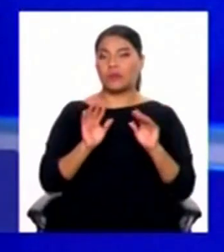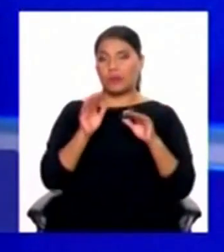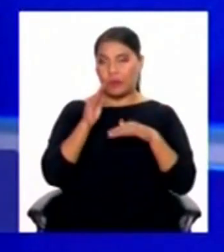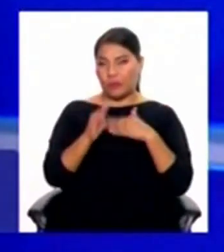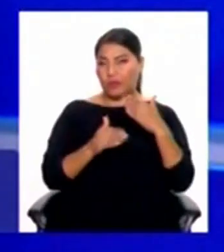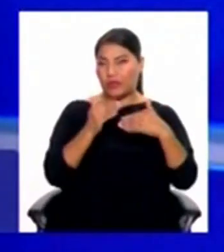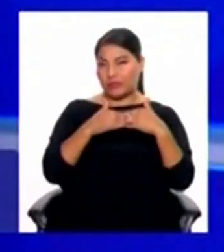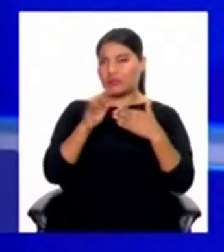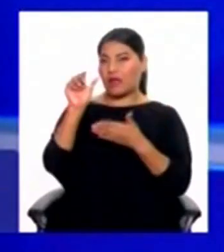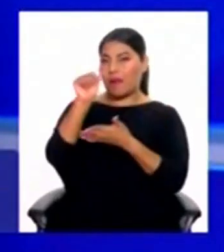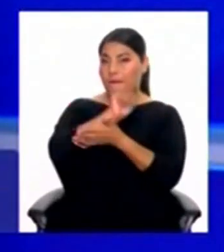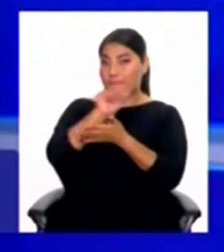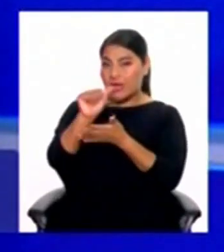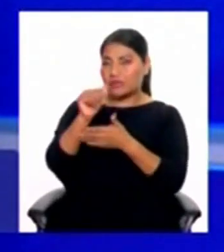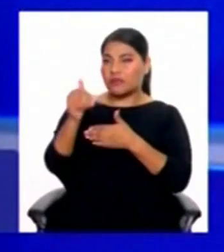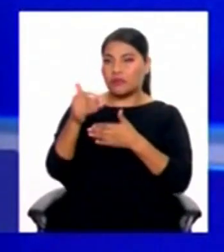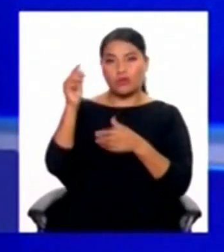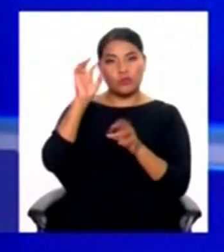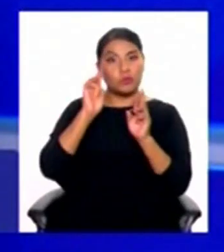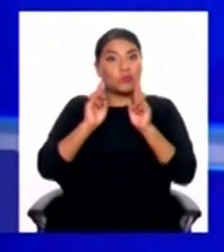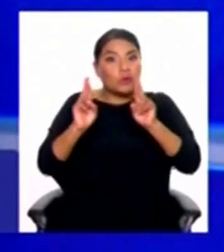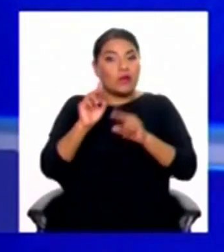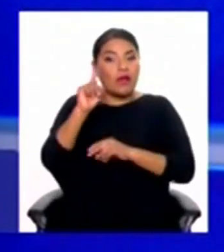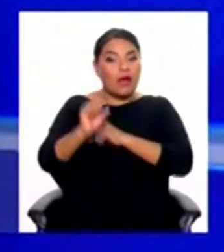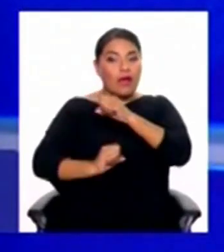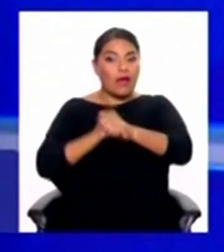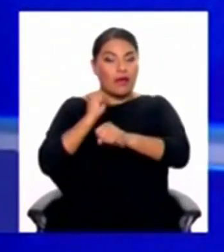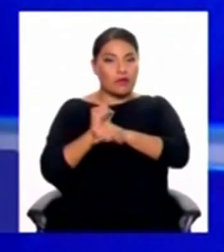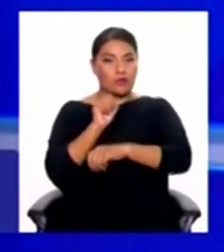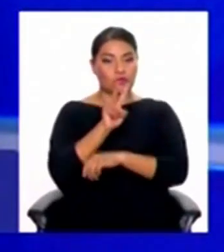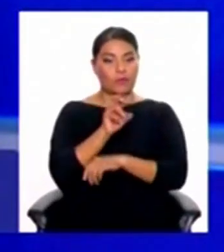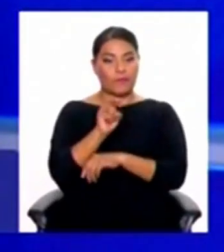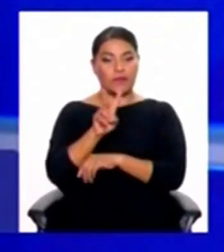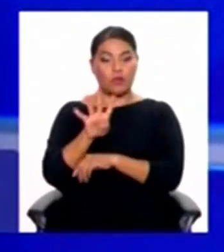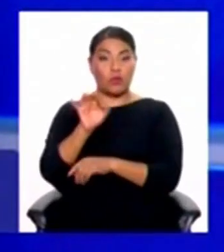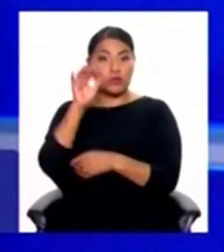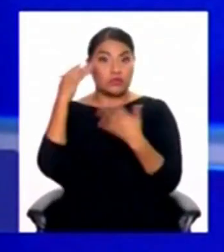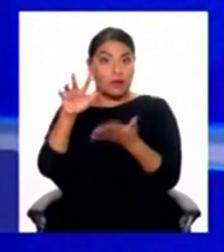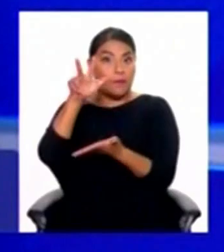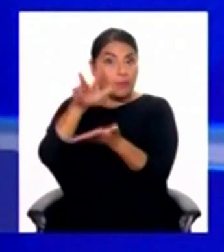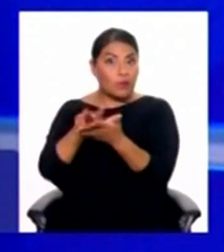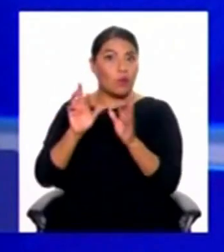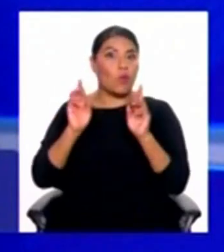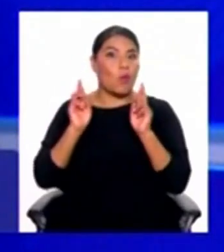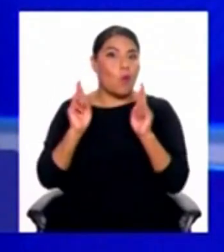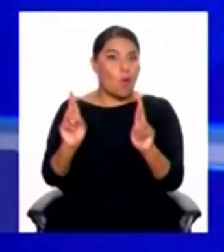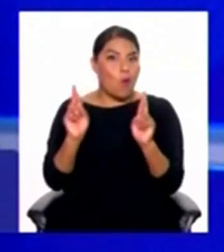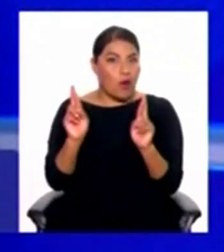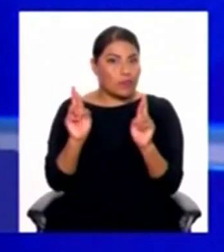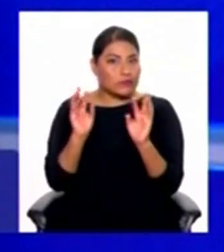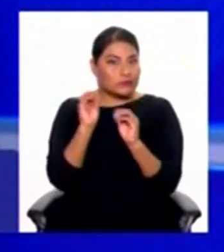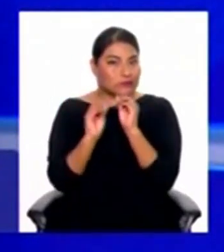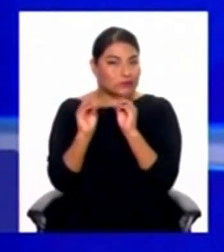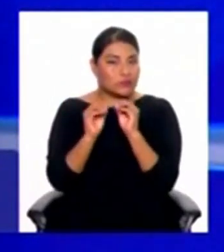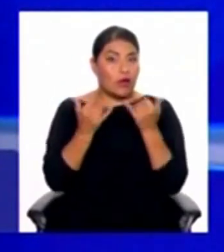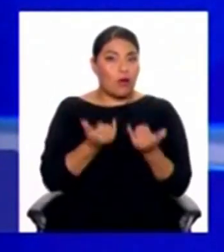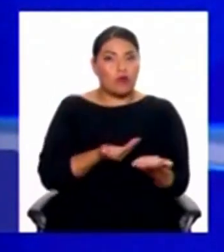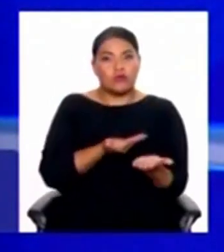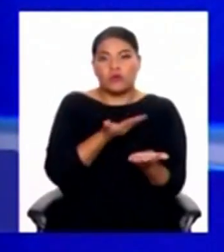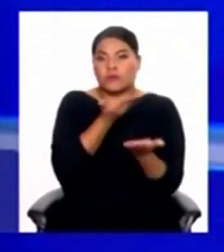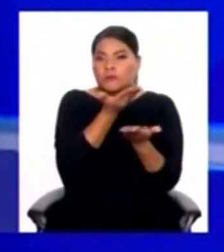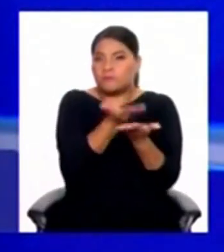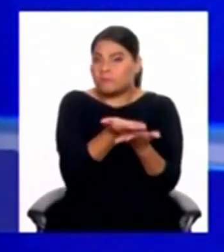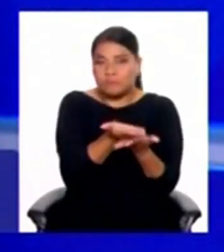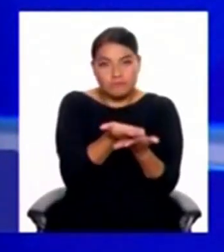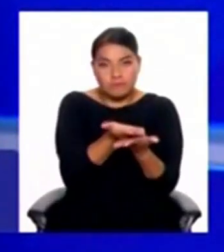de unos cuantos meses. Ojalá el próximo año esté la ley aprobada y reglamento, por lo menos en proceso de elaboración. Ya. La realidad es